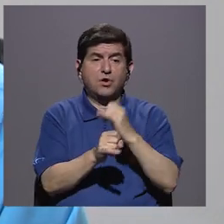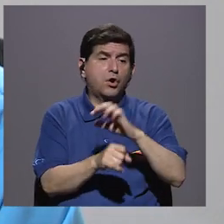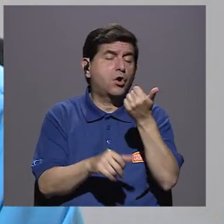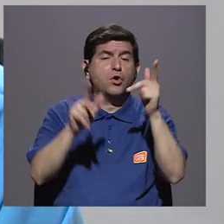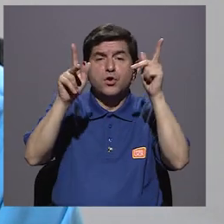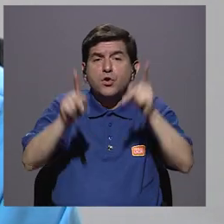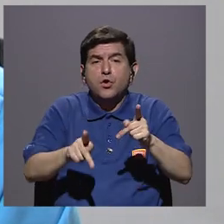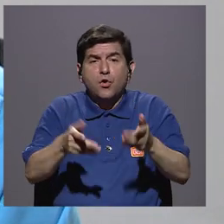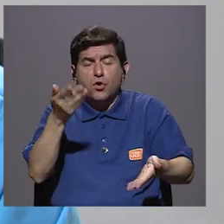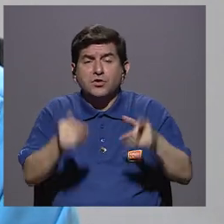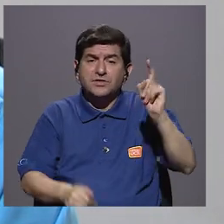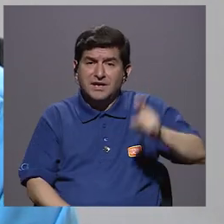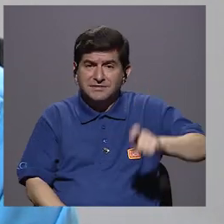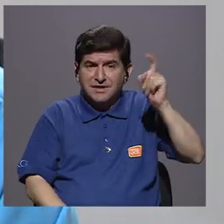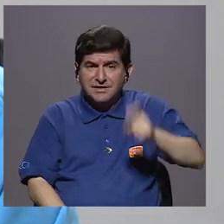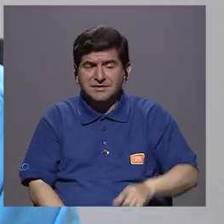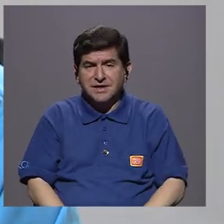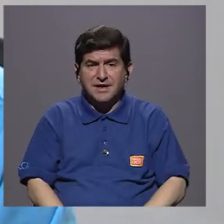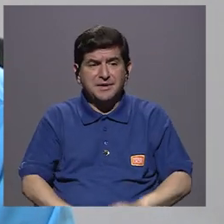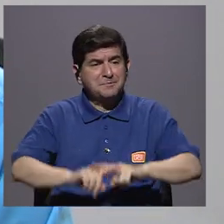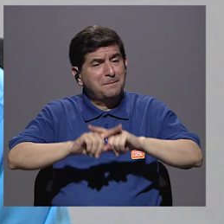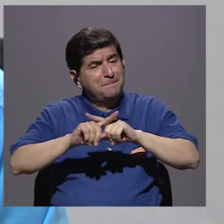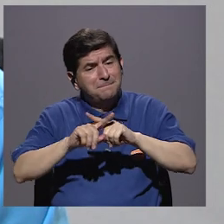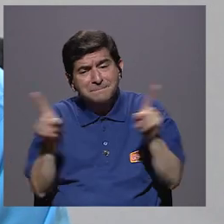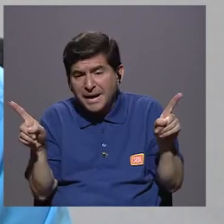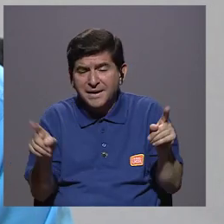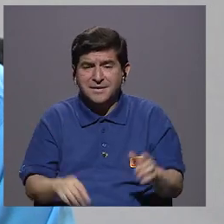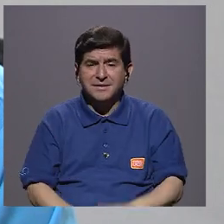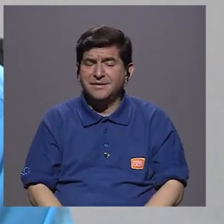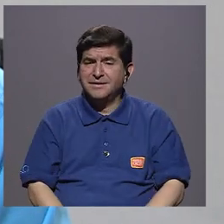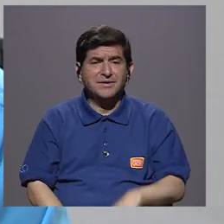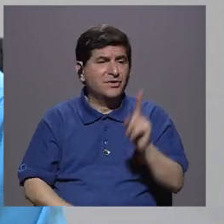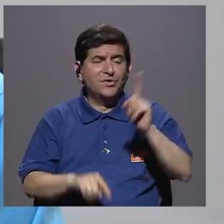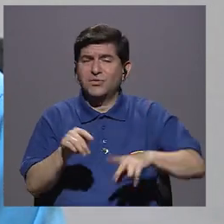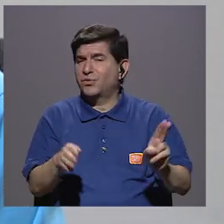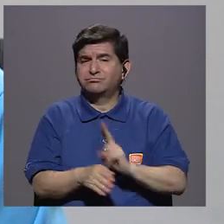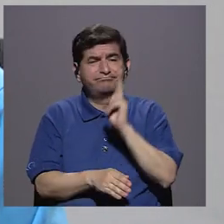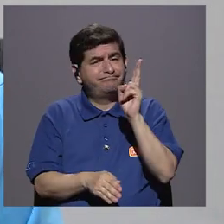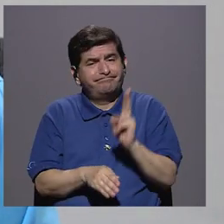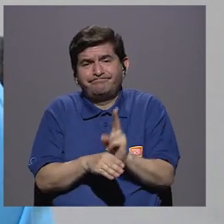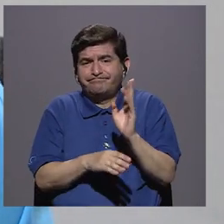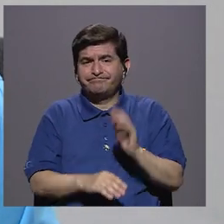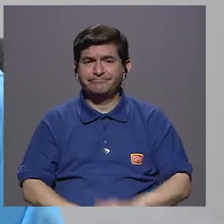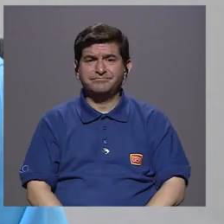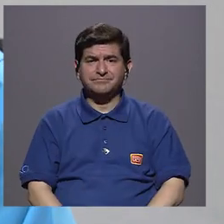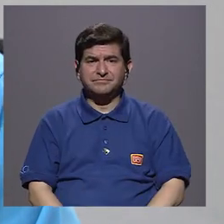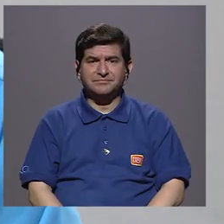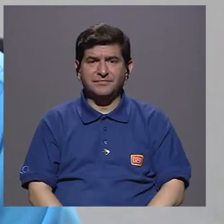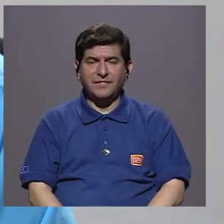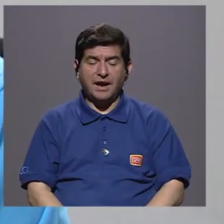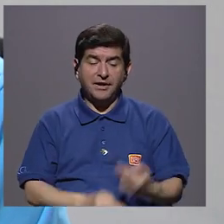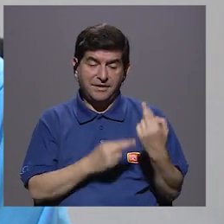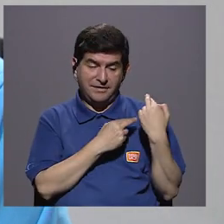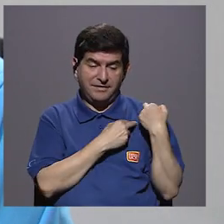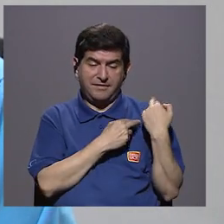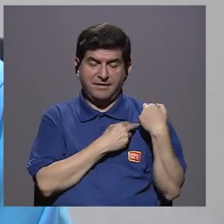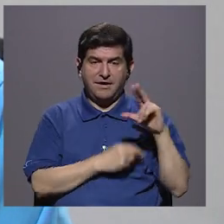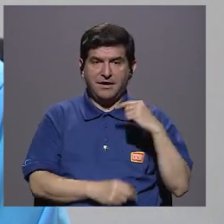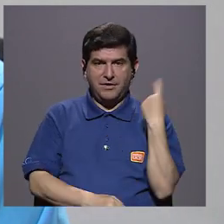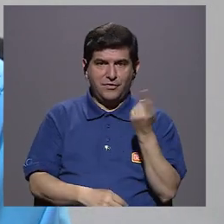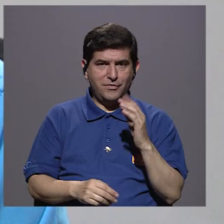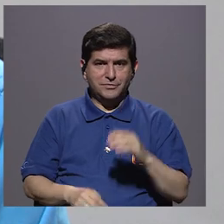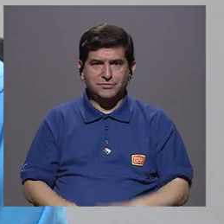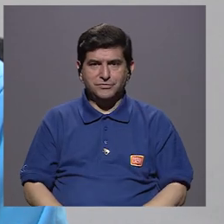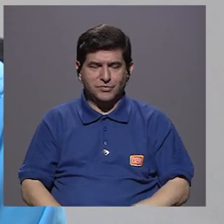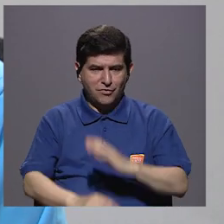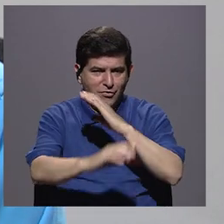a otros usuarios que lo van a usar, que lo necesitan, sin sillas de ruedas. Entonces, aquí hay un deber, no solo de